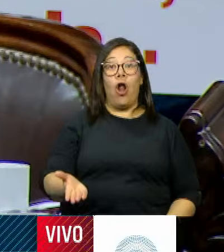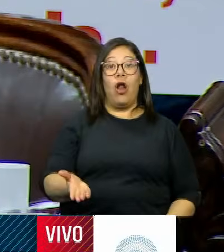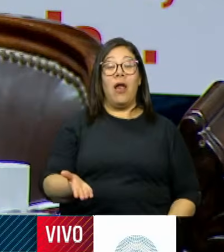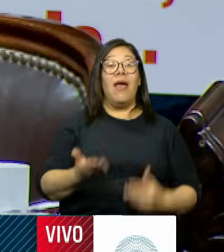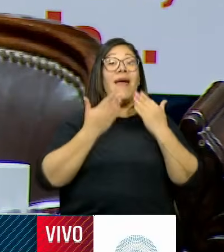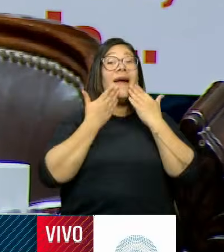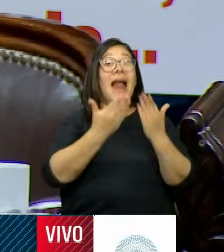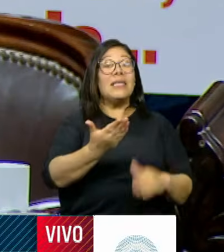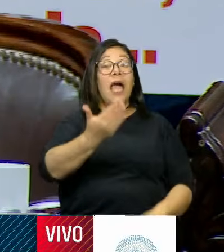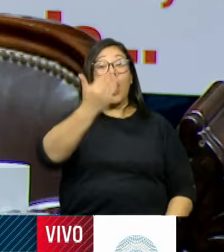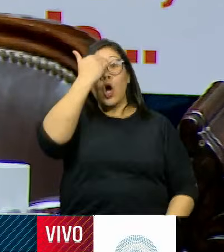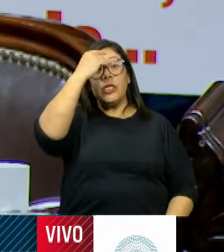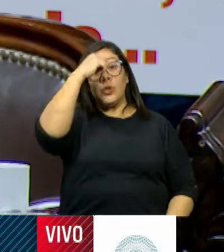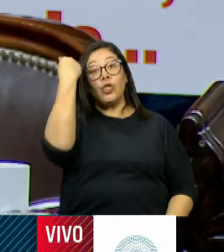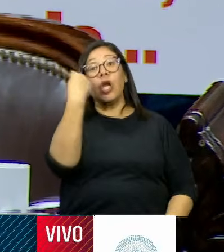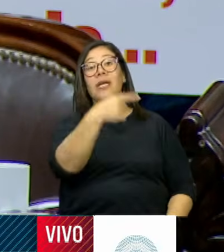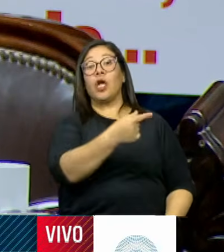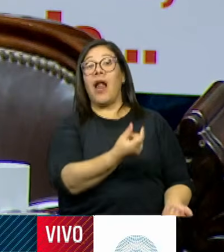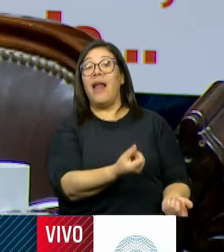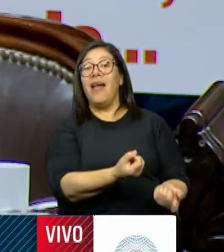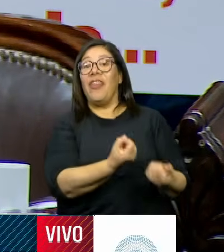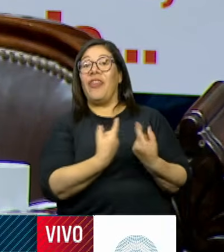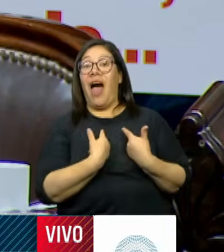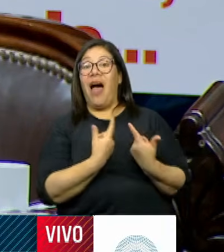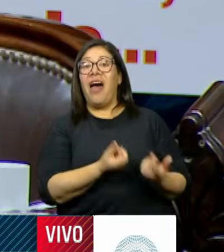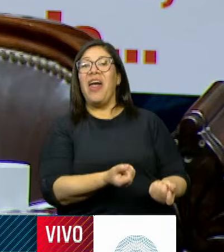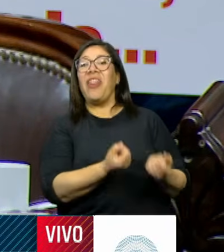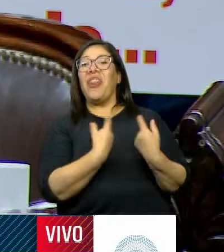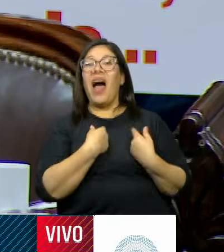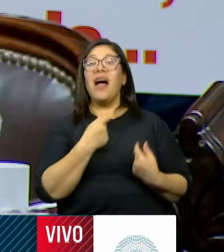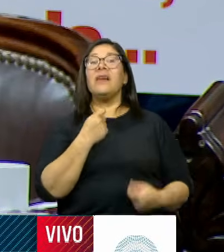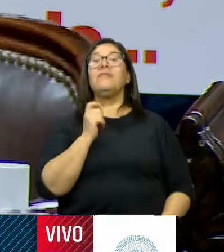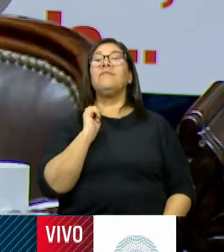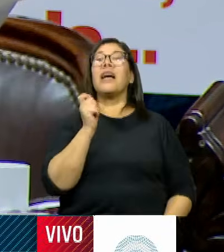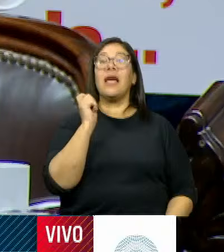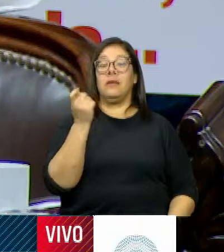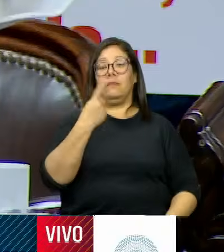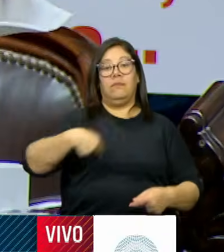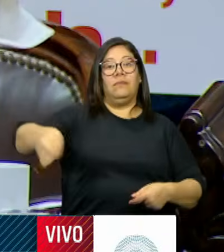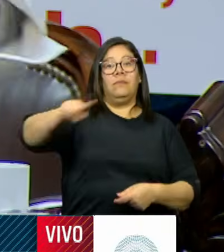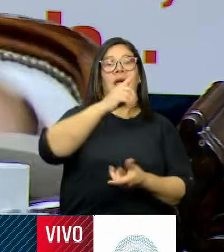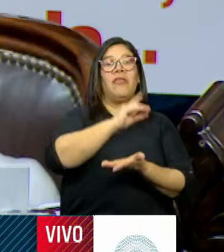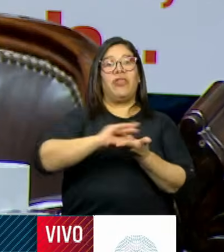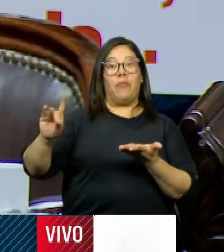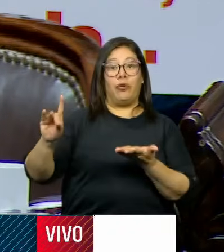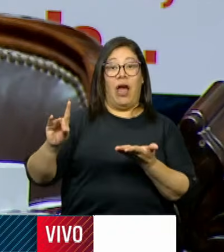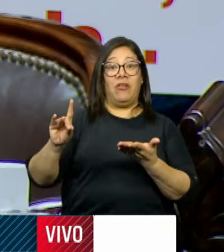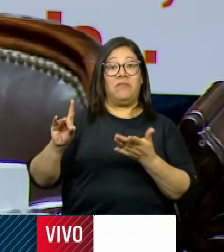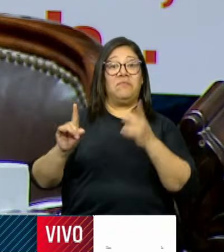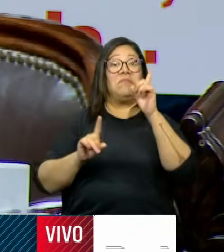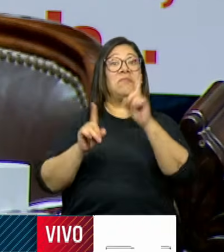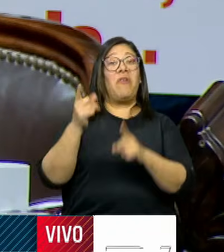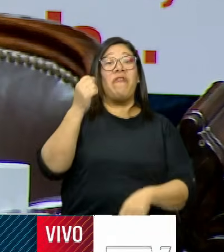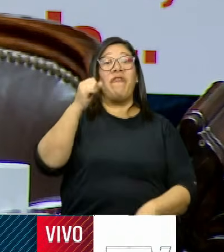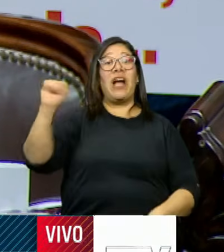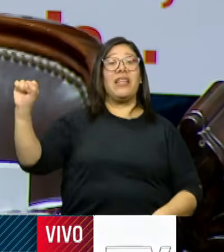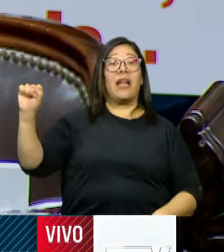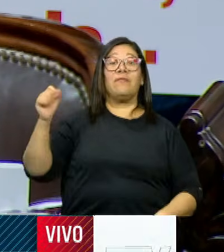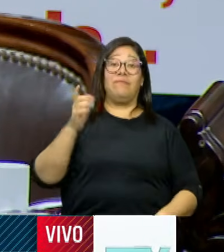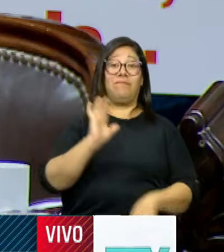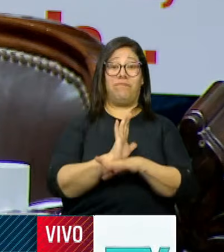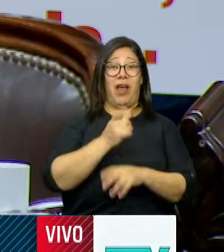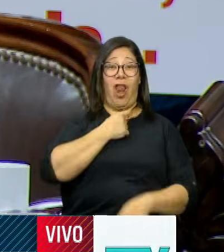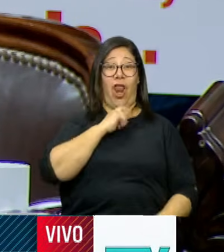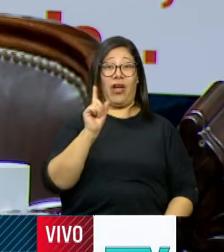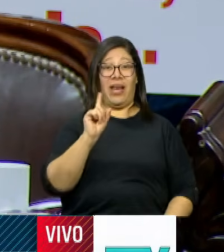da a quienes estamos ocupando una banca, hay quienes decidieron no utilizarla.